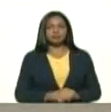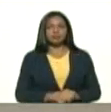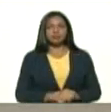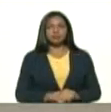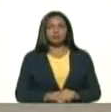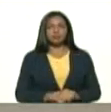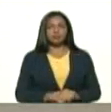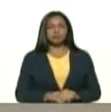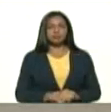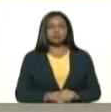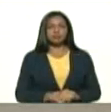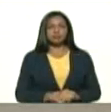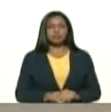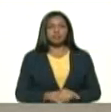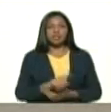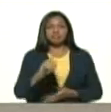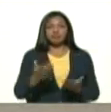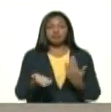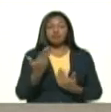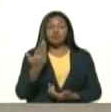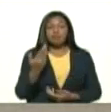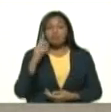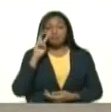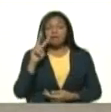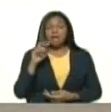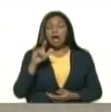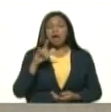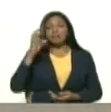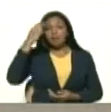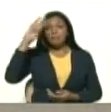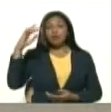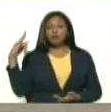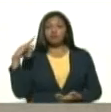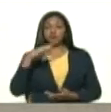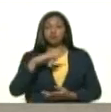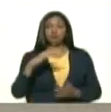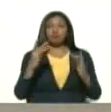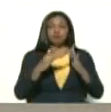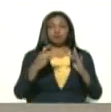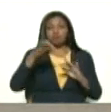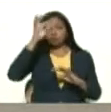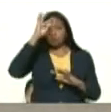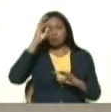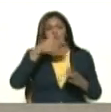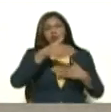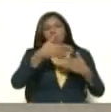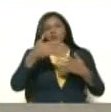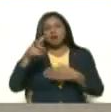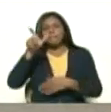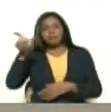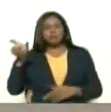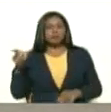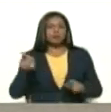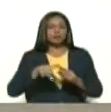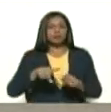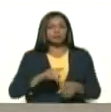desde el exterior, caso importado. Y bueno, luego contagió, no sabía, contagió a otras personas.